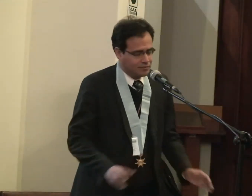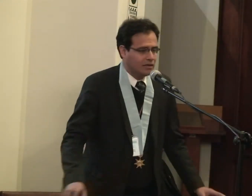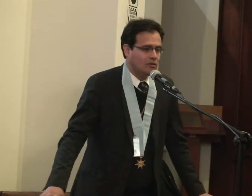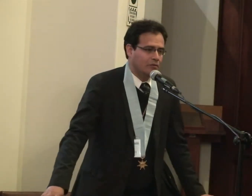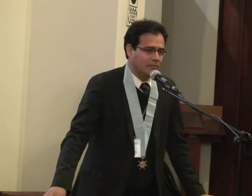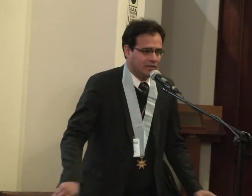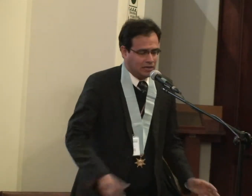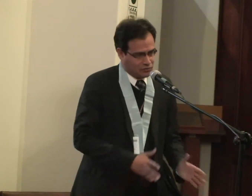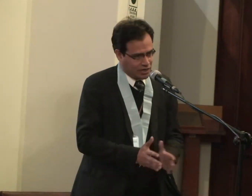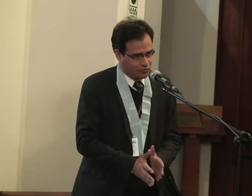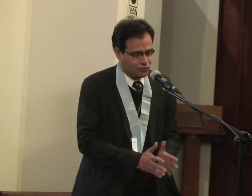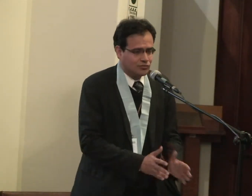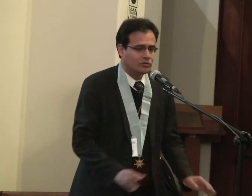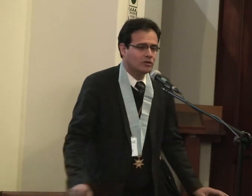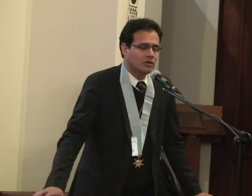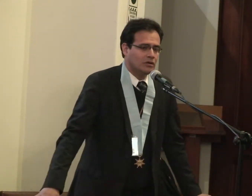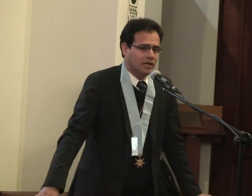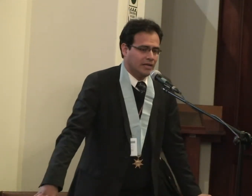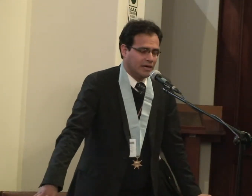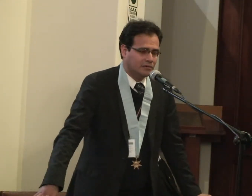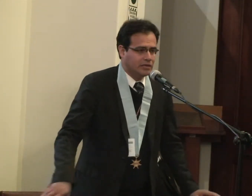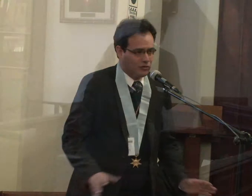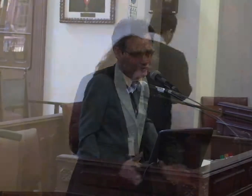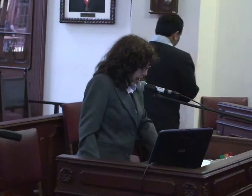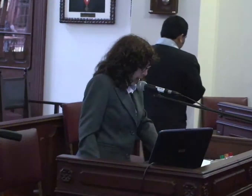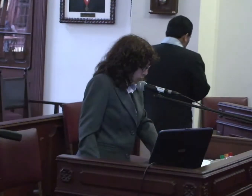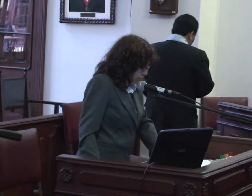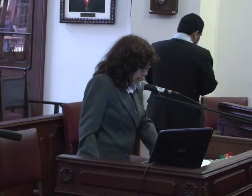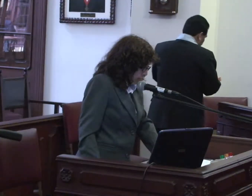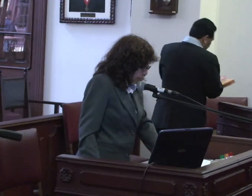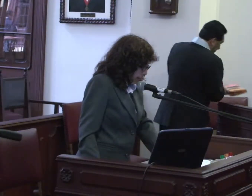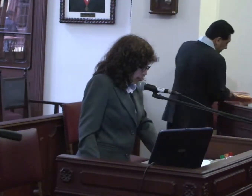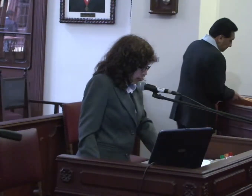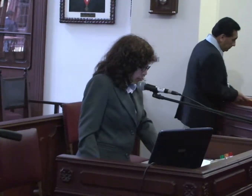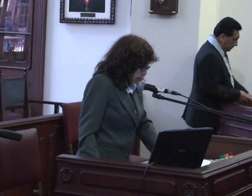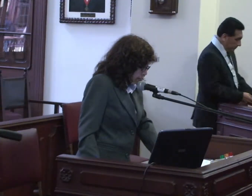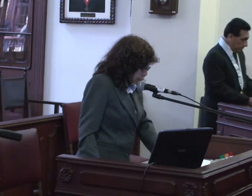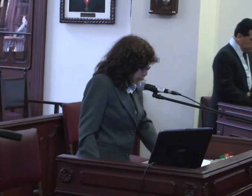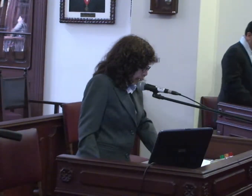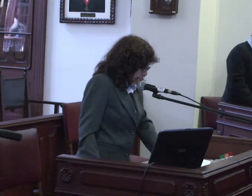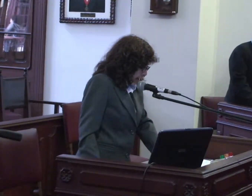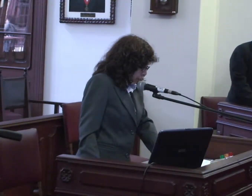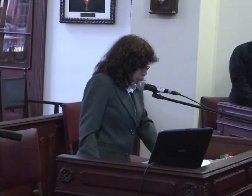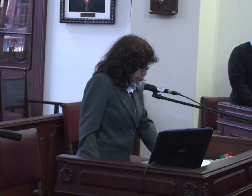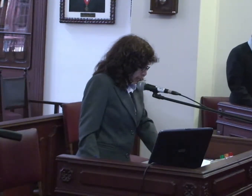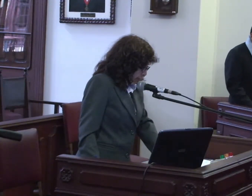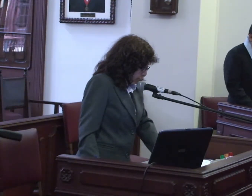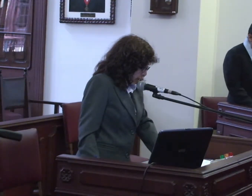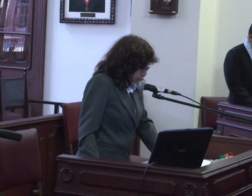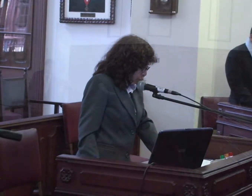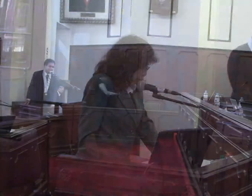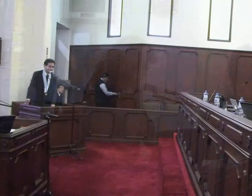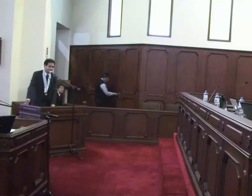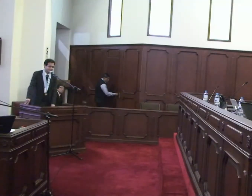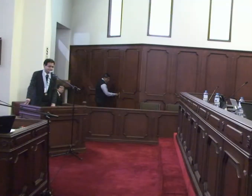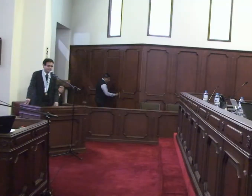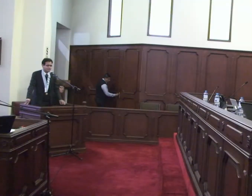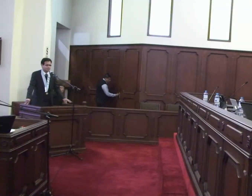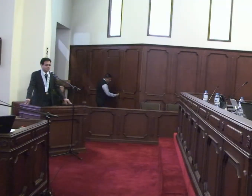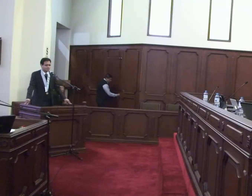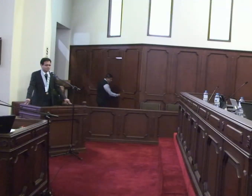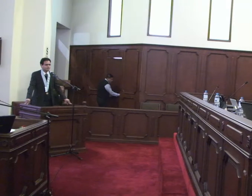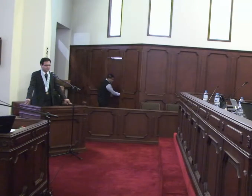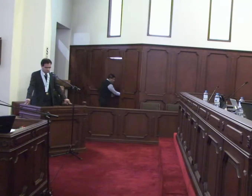habeas data, 6 habeas corpus y una acción de cumplimiento, las que suman un total de 70 procesos constitucionales. Durante